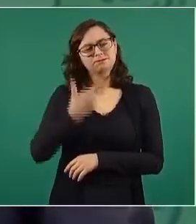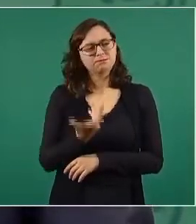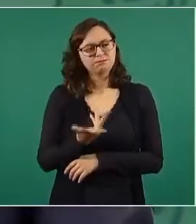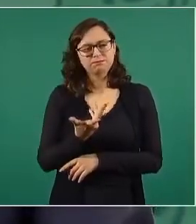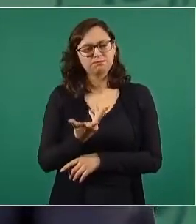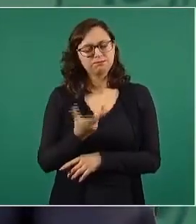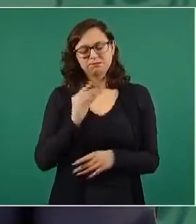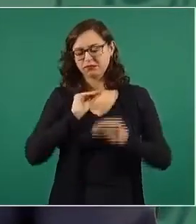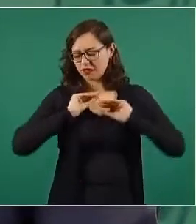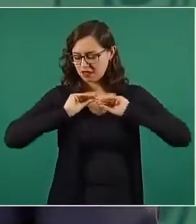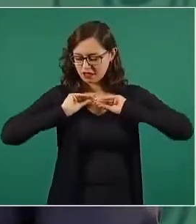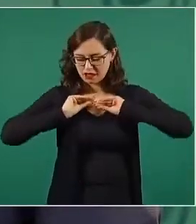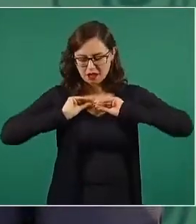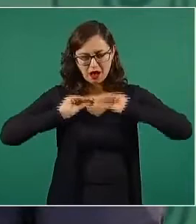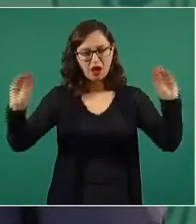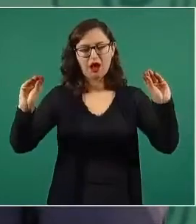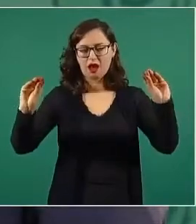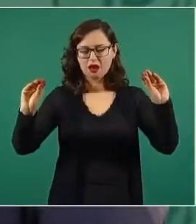trabajar